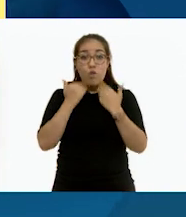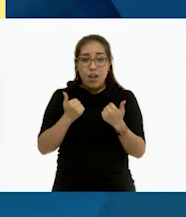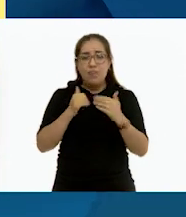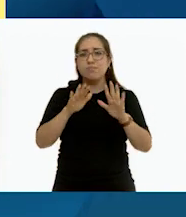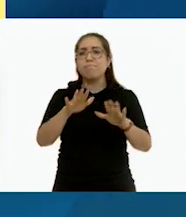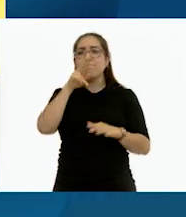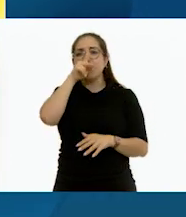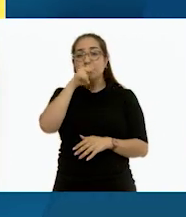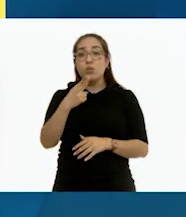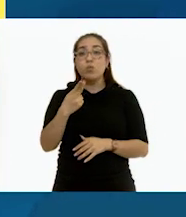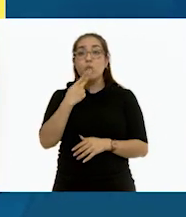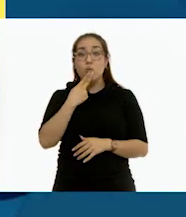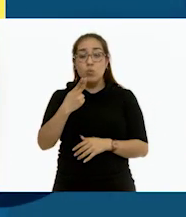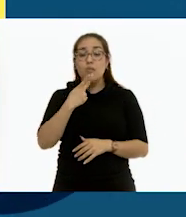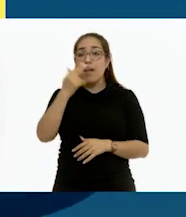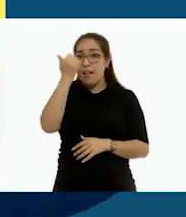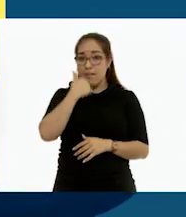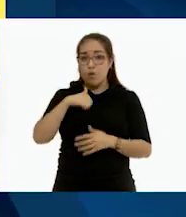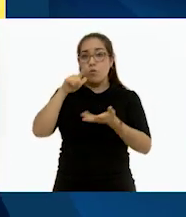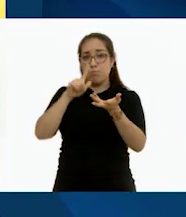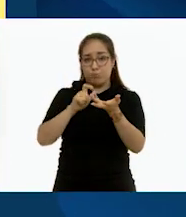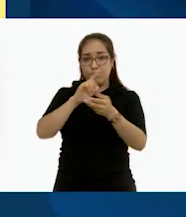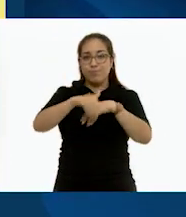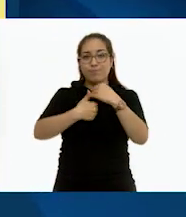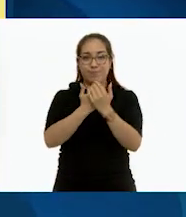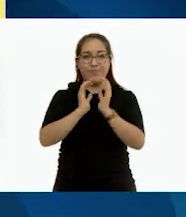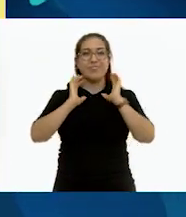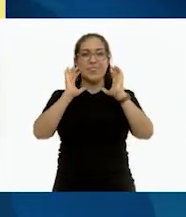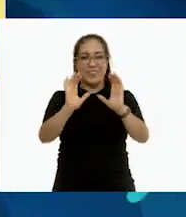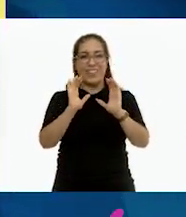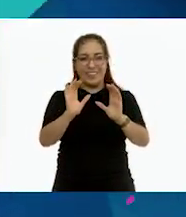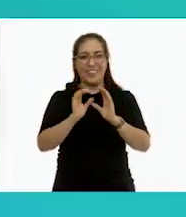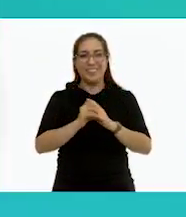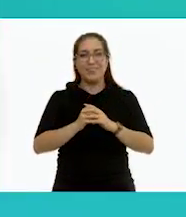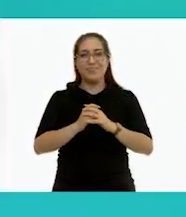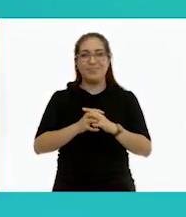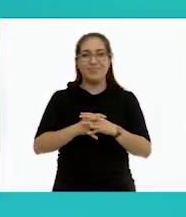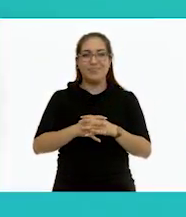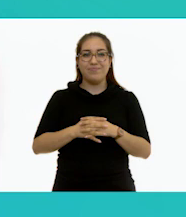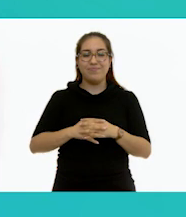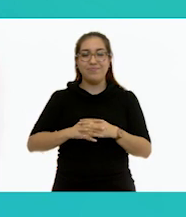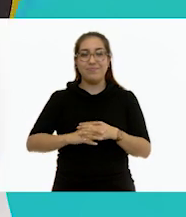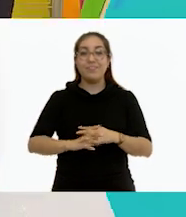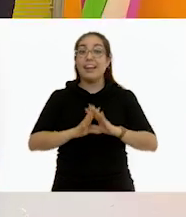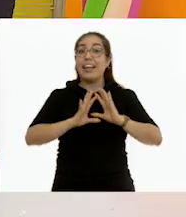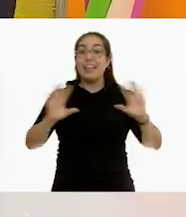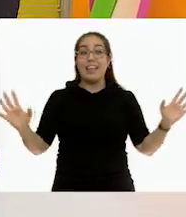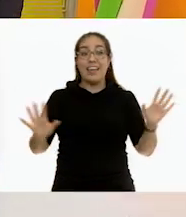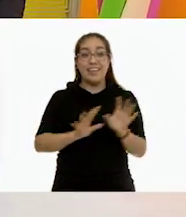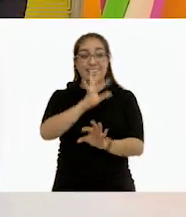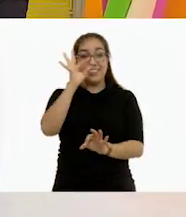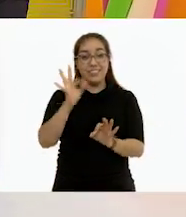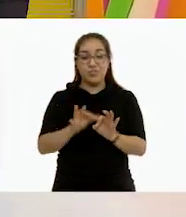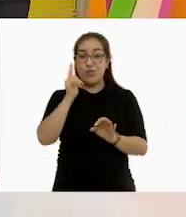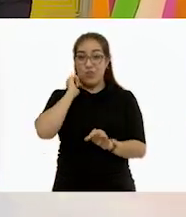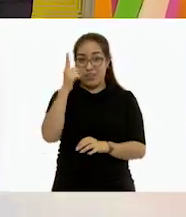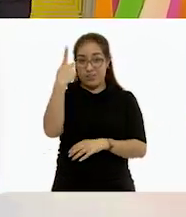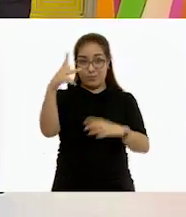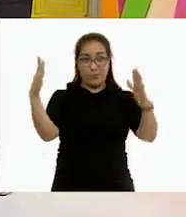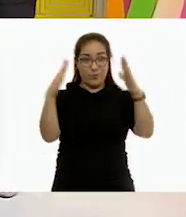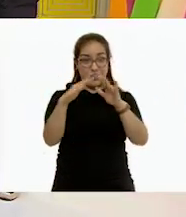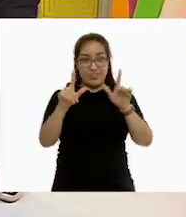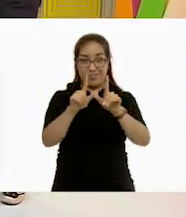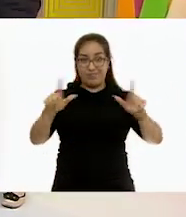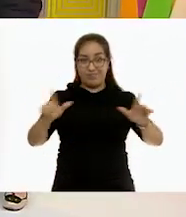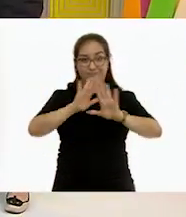usa desinfectantes a base de alcohol. ¡Cuídate! Y aquí ya estamos listos. Espero que allá en casita también